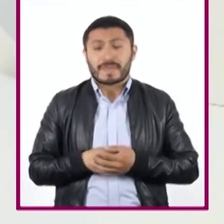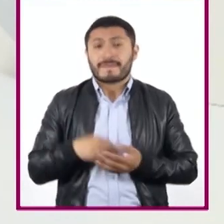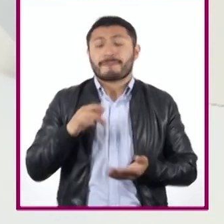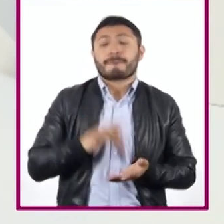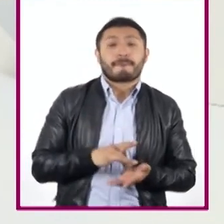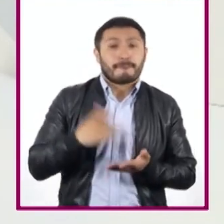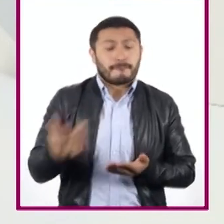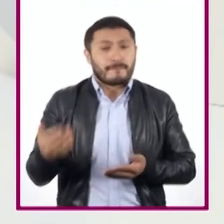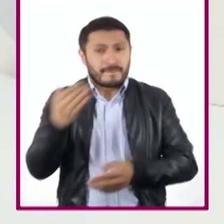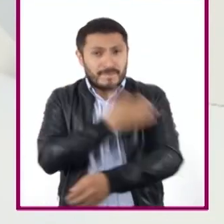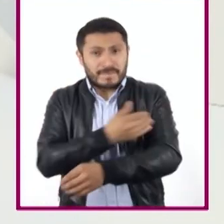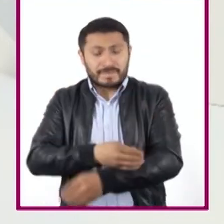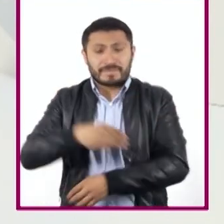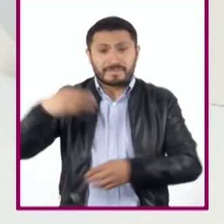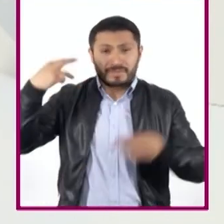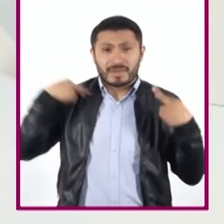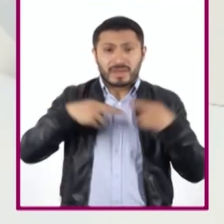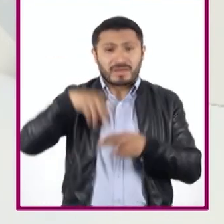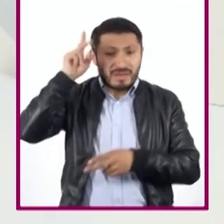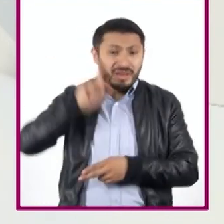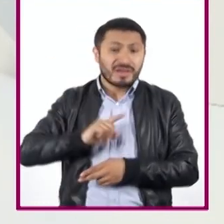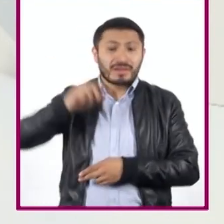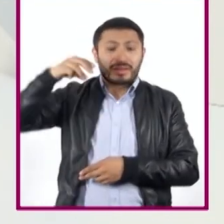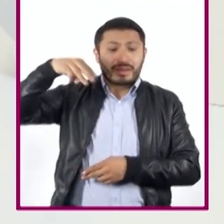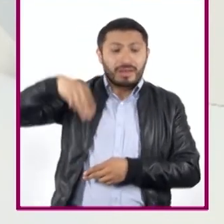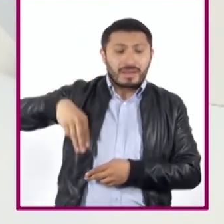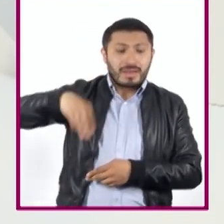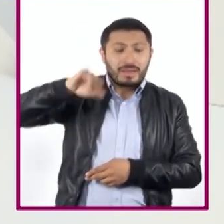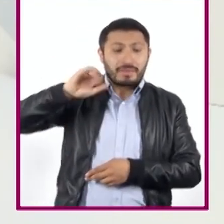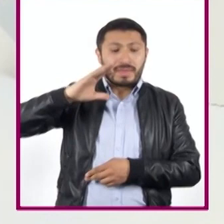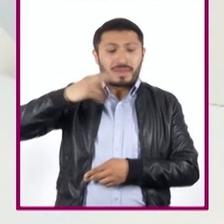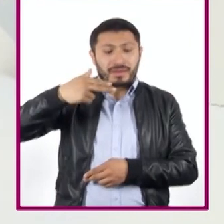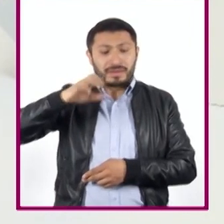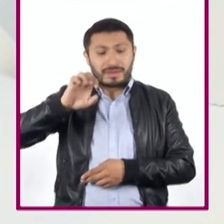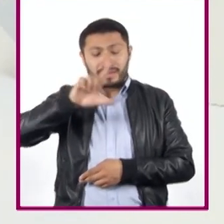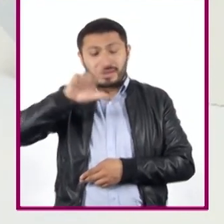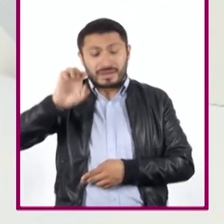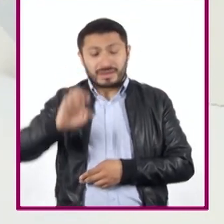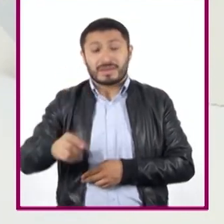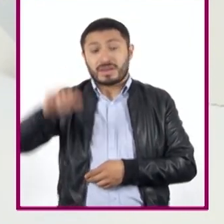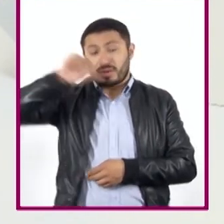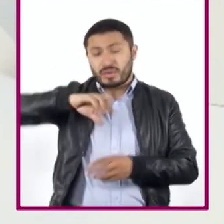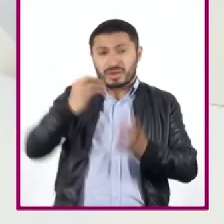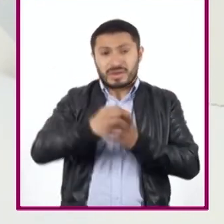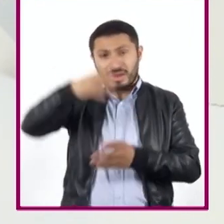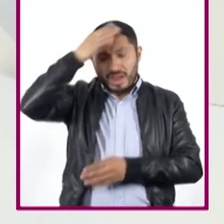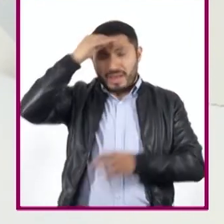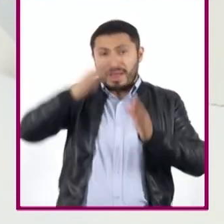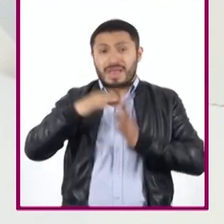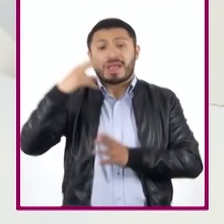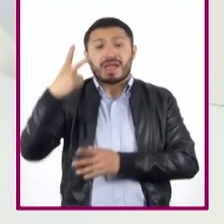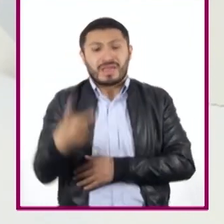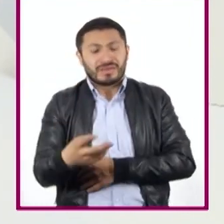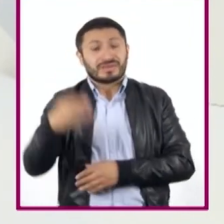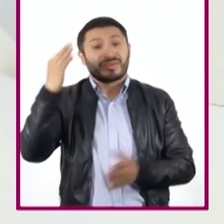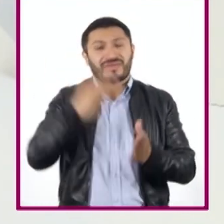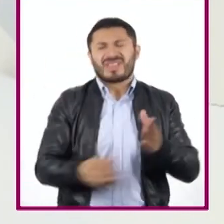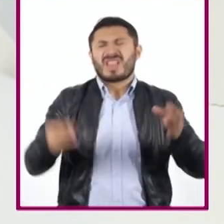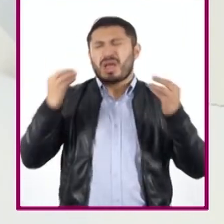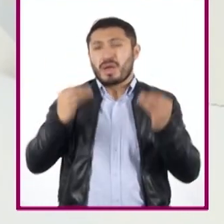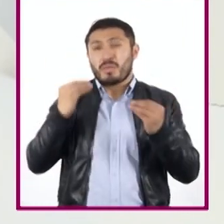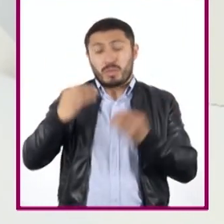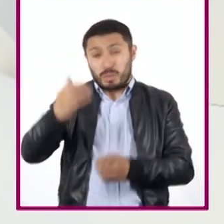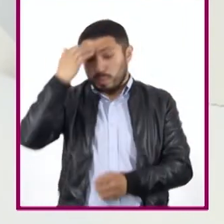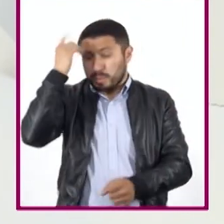Agradezco la compañía de la maestra Michelle en esta sesión de Aprende en Casa 2. aún nos queda mucho por explorar y